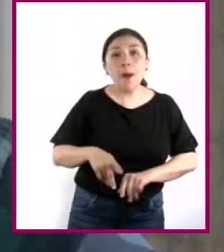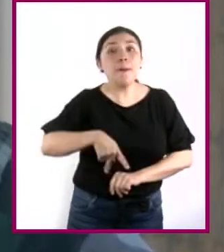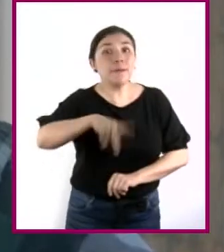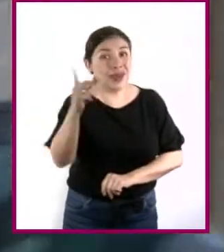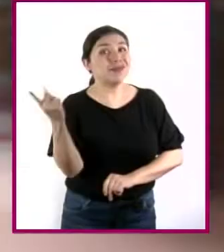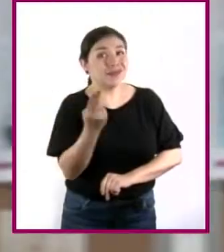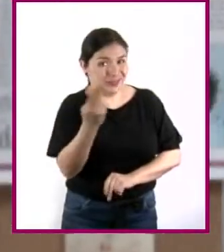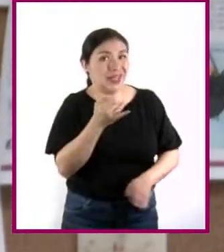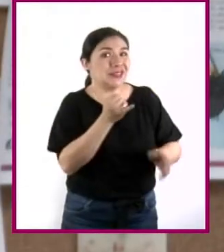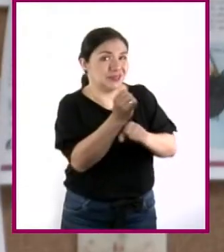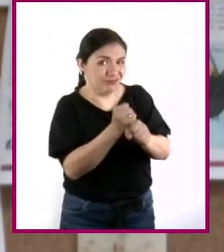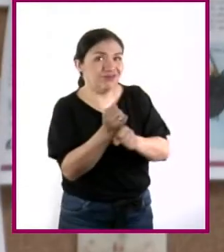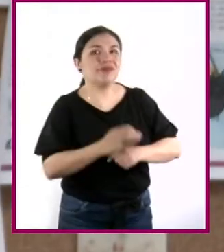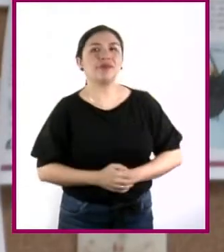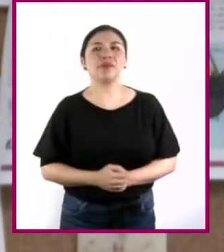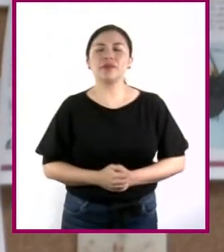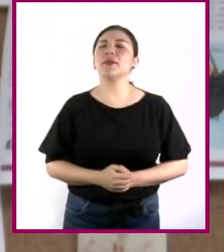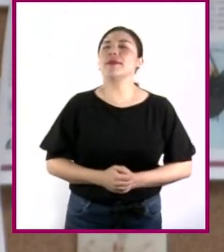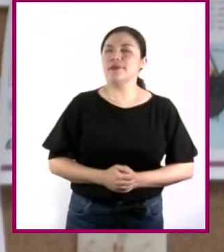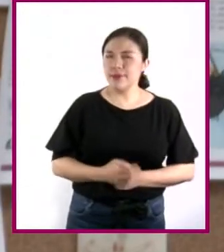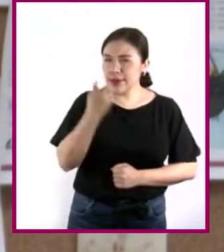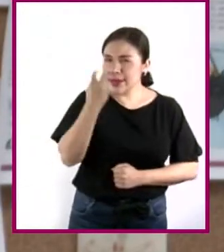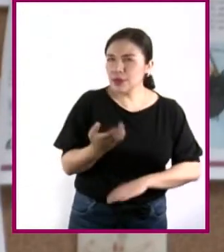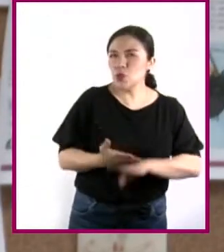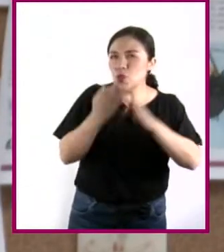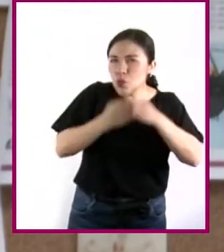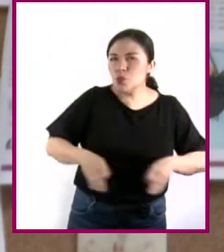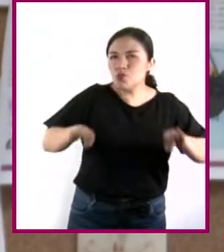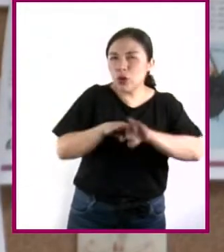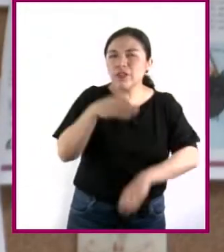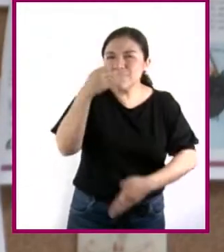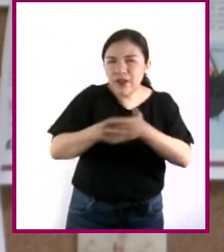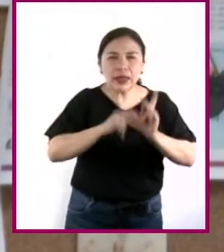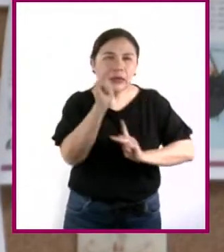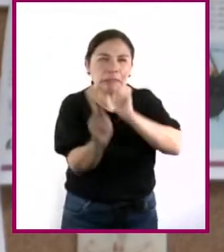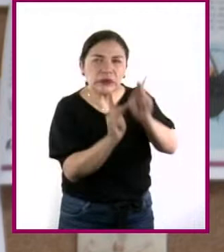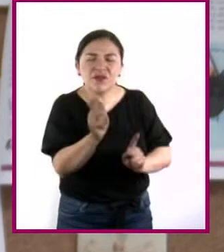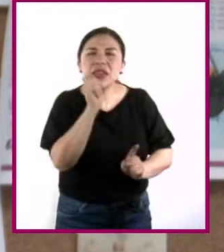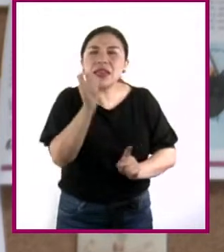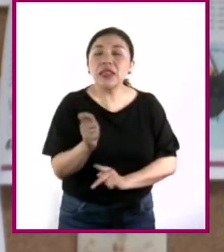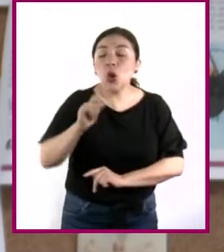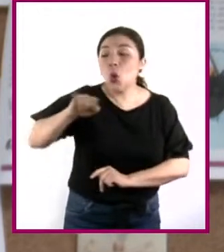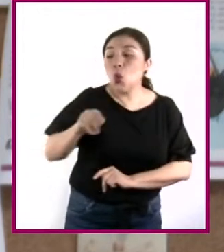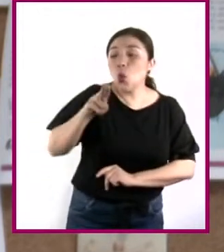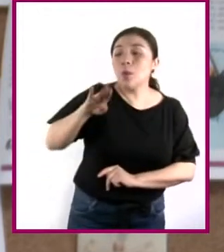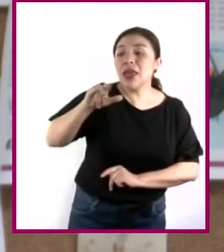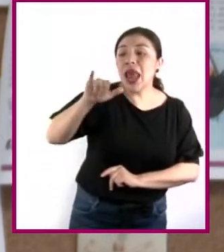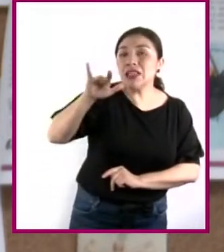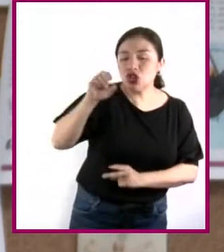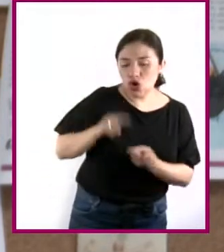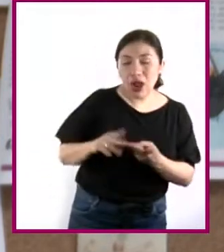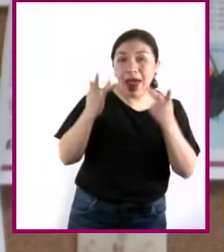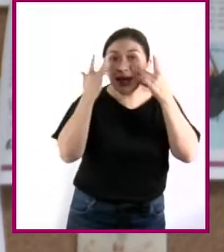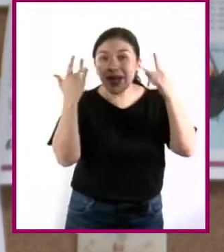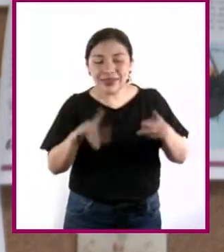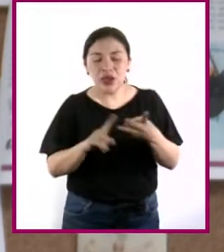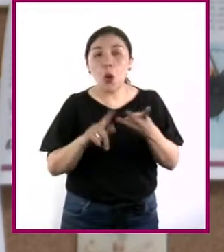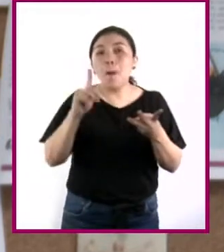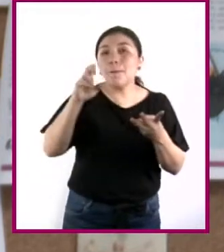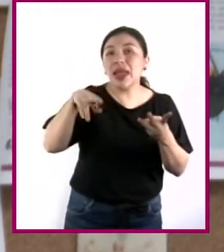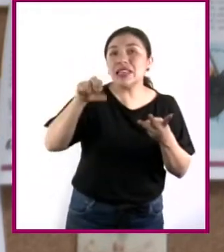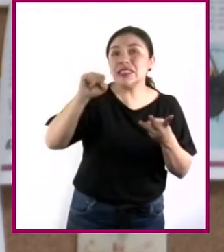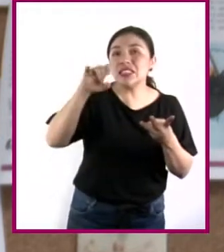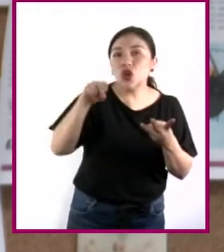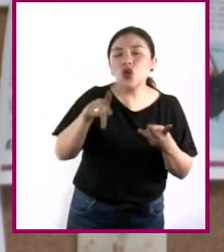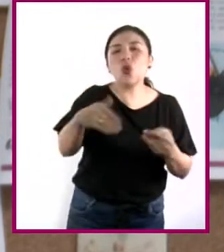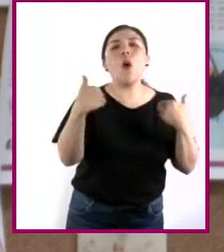que investigar. Entonces es muy importante que indaguemos lo que significa la jubilación, el retiro y la pensión para